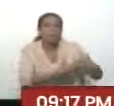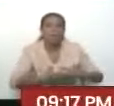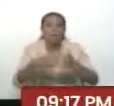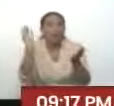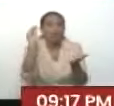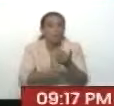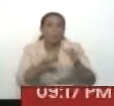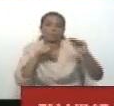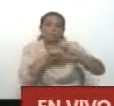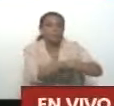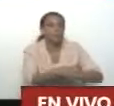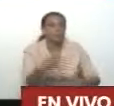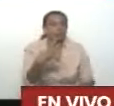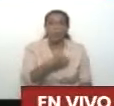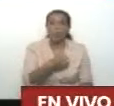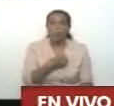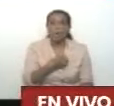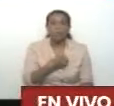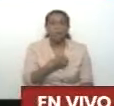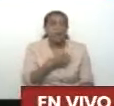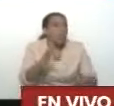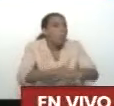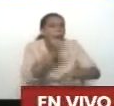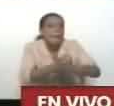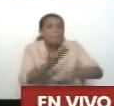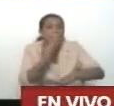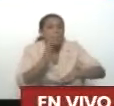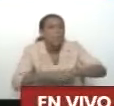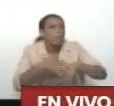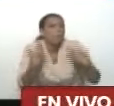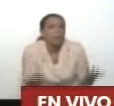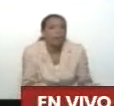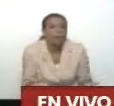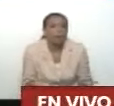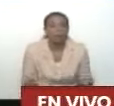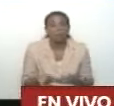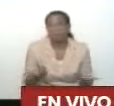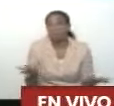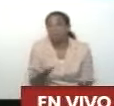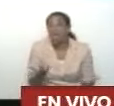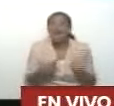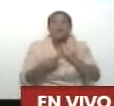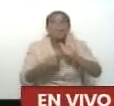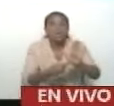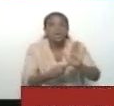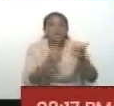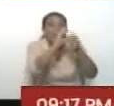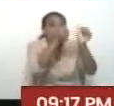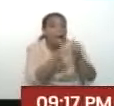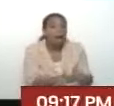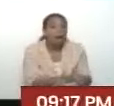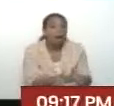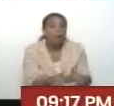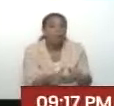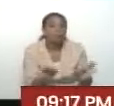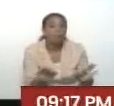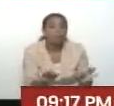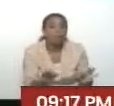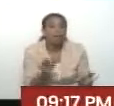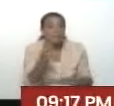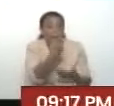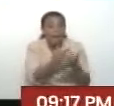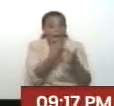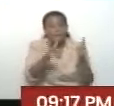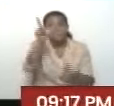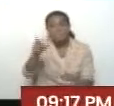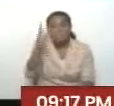a los Estados Unidos? ¿Y qué delito cometiste en Estados Unidos? Creo que representar el arte, la música... Y llevar a Bolívar. Y